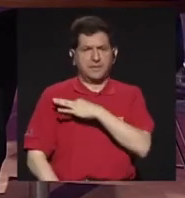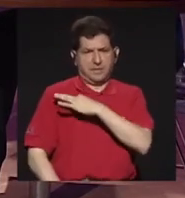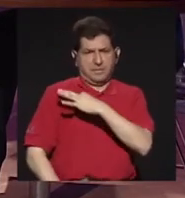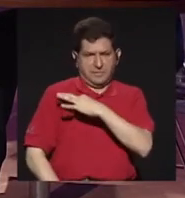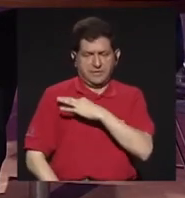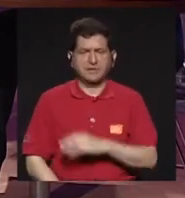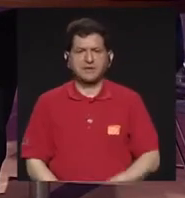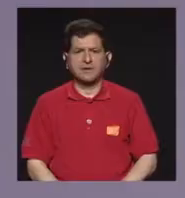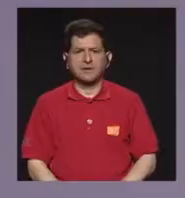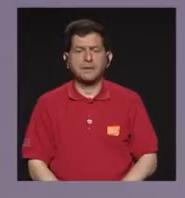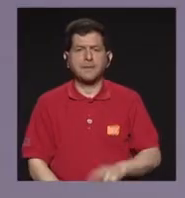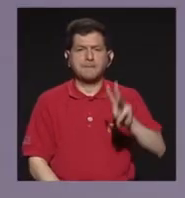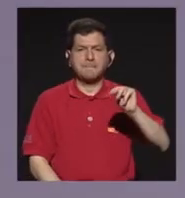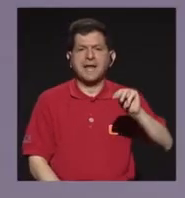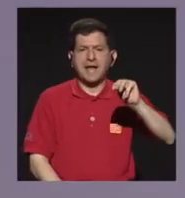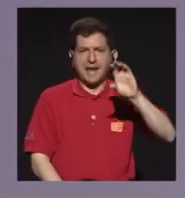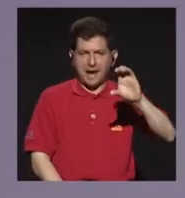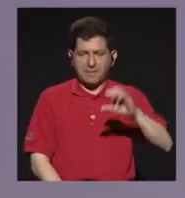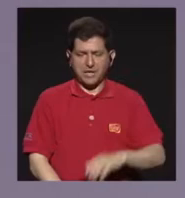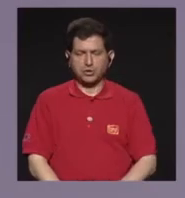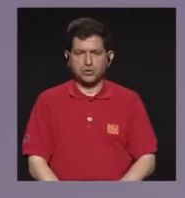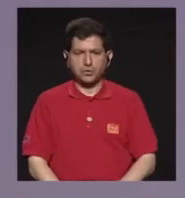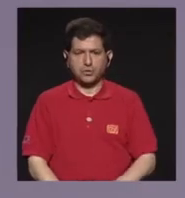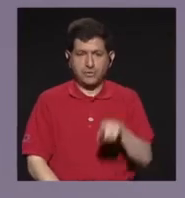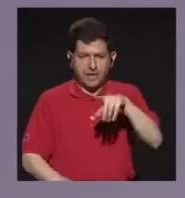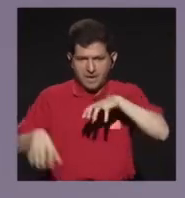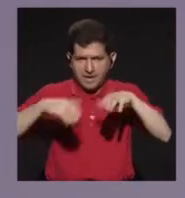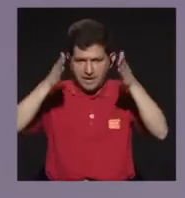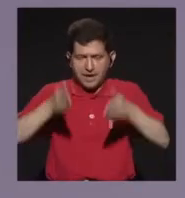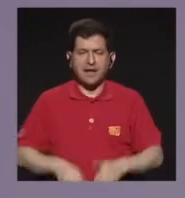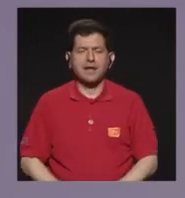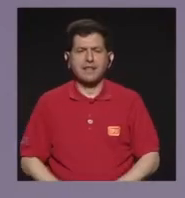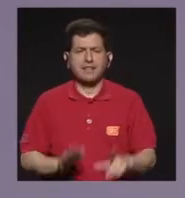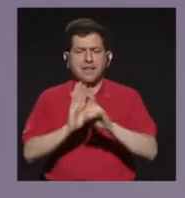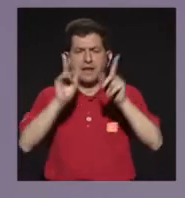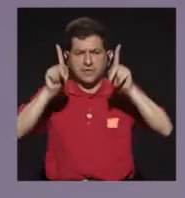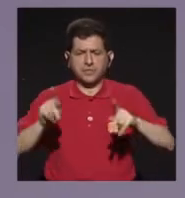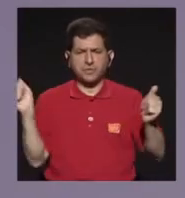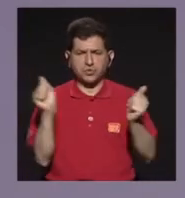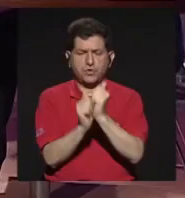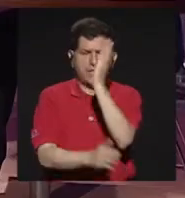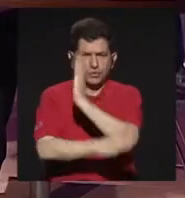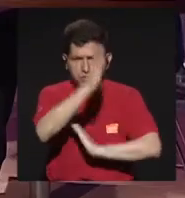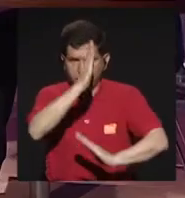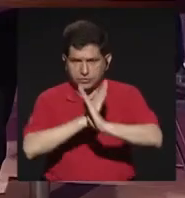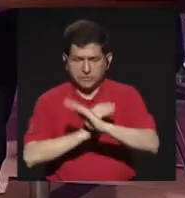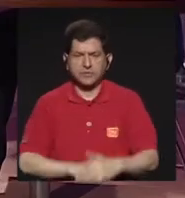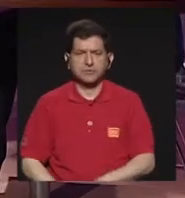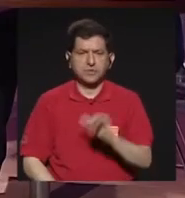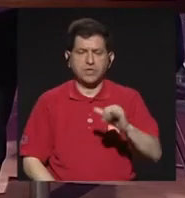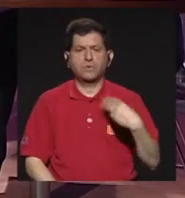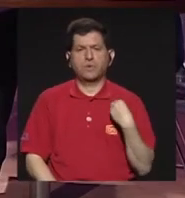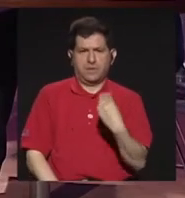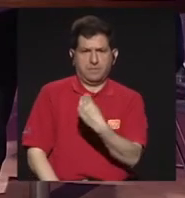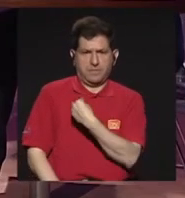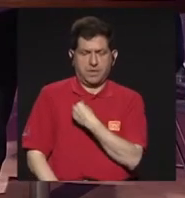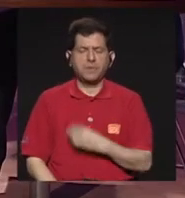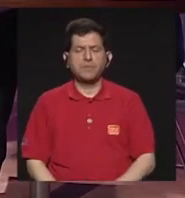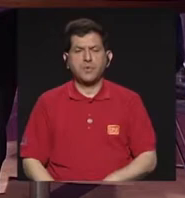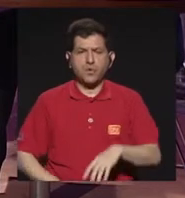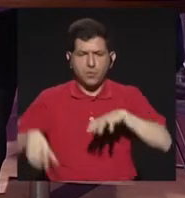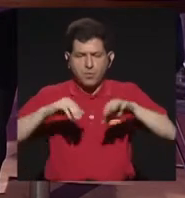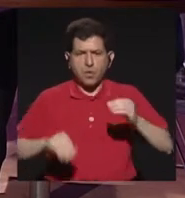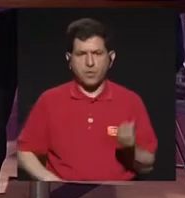a Mariana Camacho, quien es activista por los derechos de las personas con discapacidad y también es integrante del